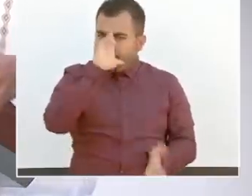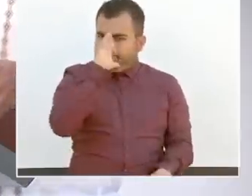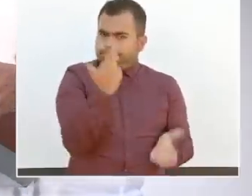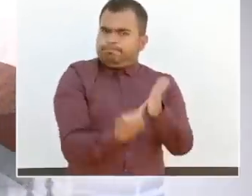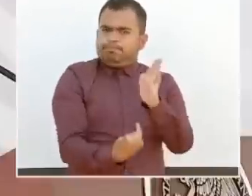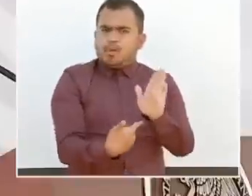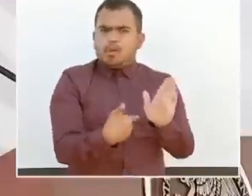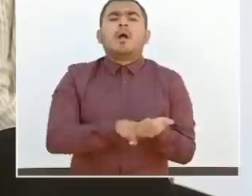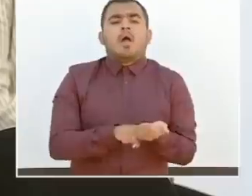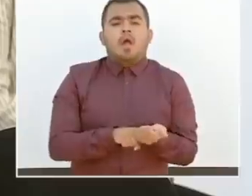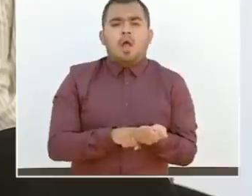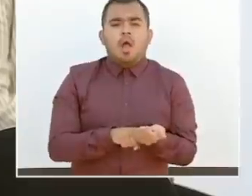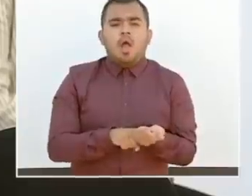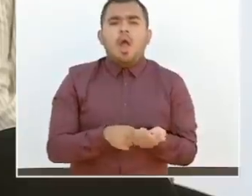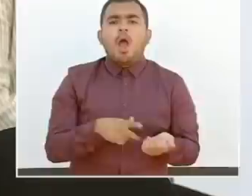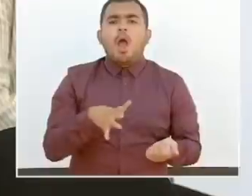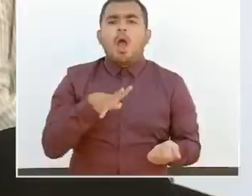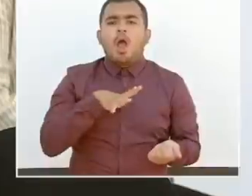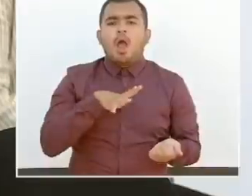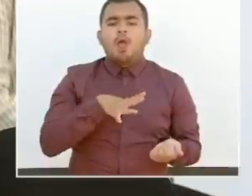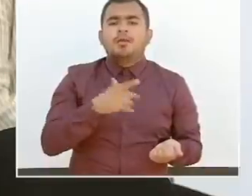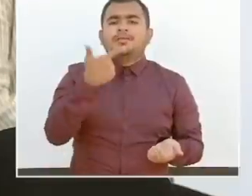si el gobierno daba